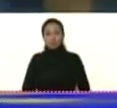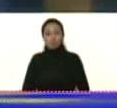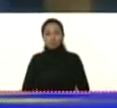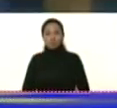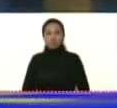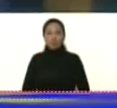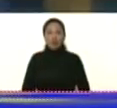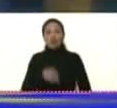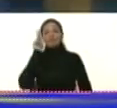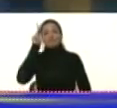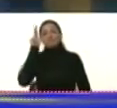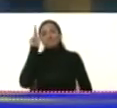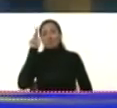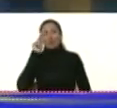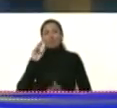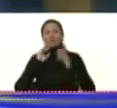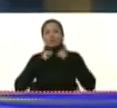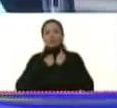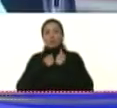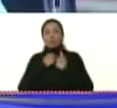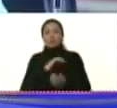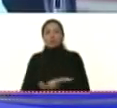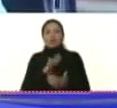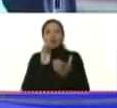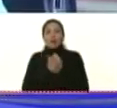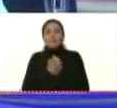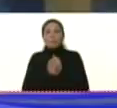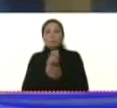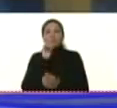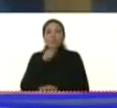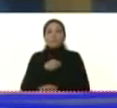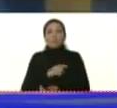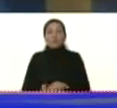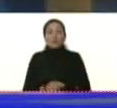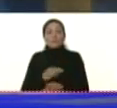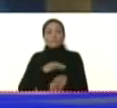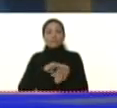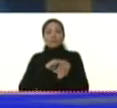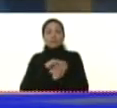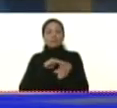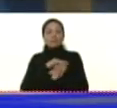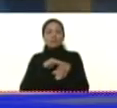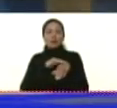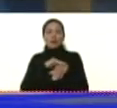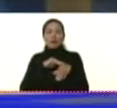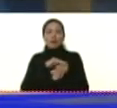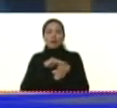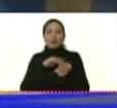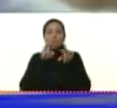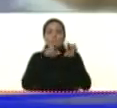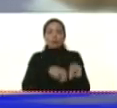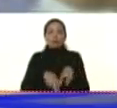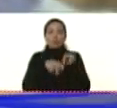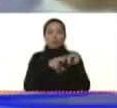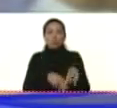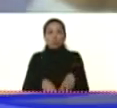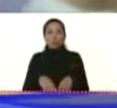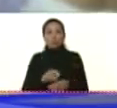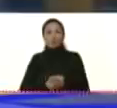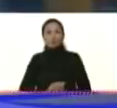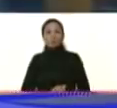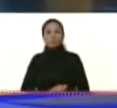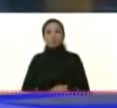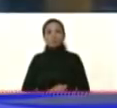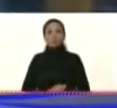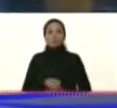profe, el profe Aristóbulo. Compañera Gabriela, ministra del Poder Popular para la Agricultura Urbana. Y